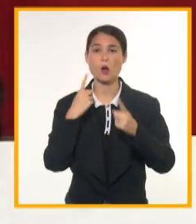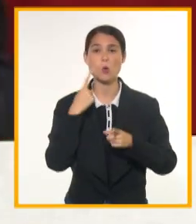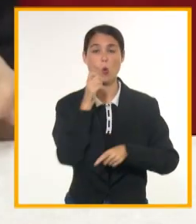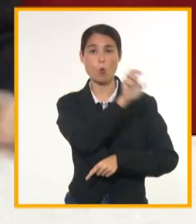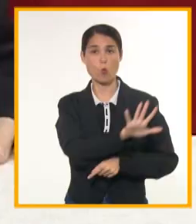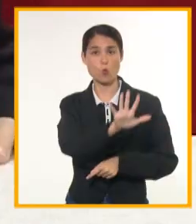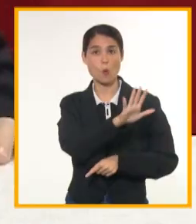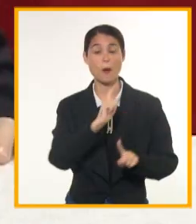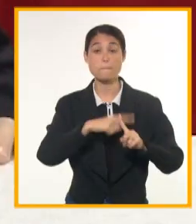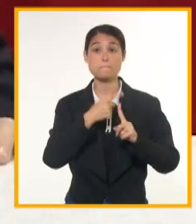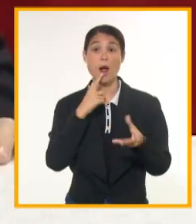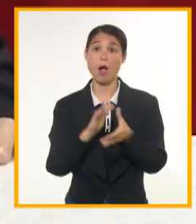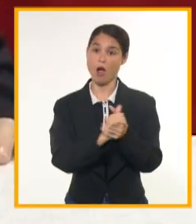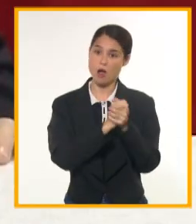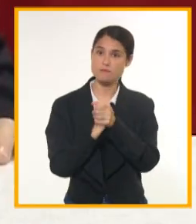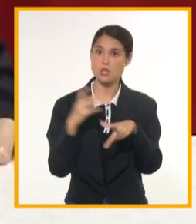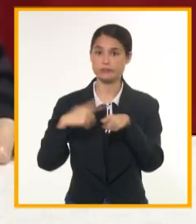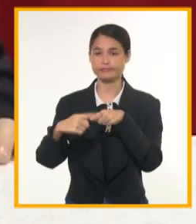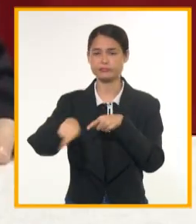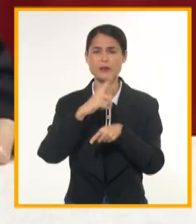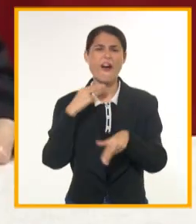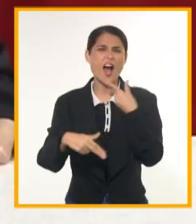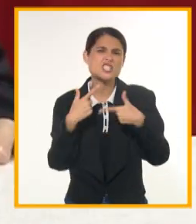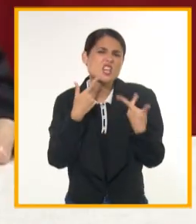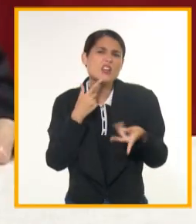y amigos, discutir la posibilidad de